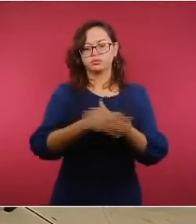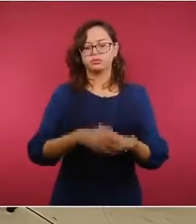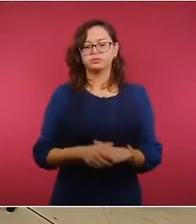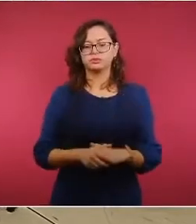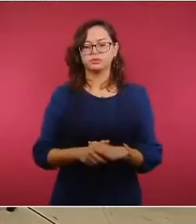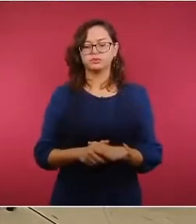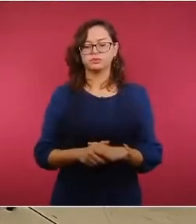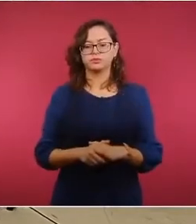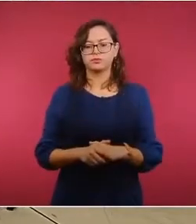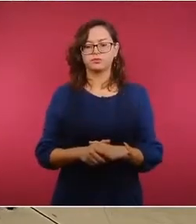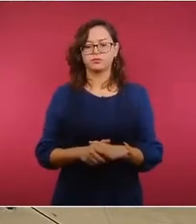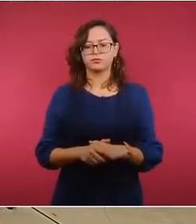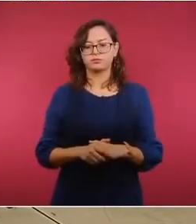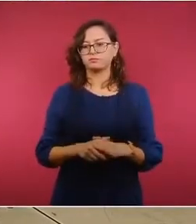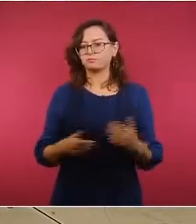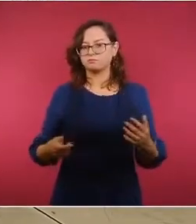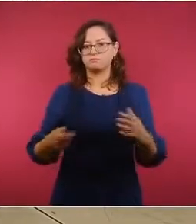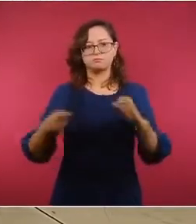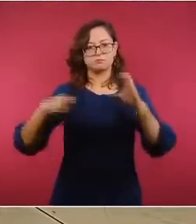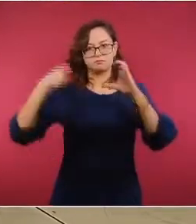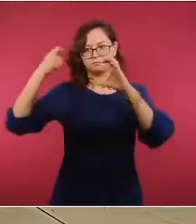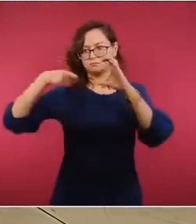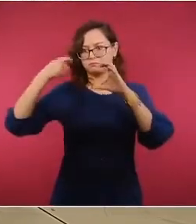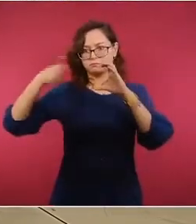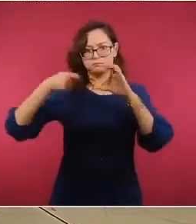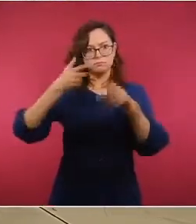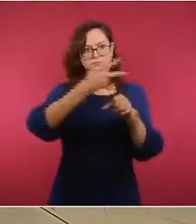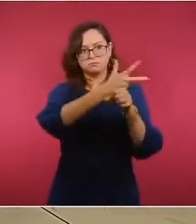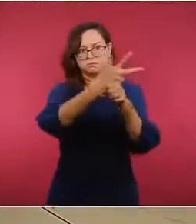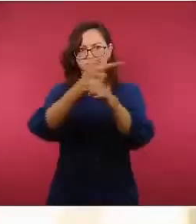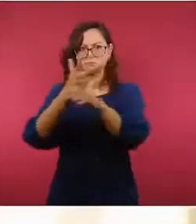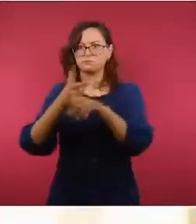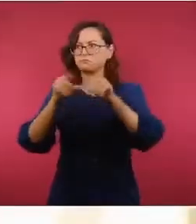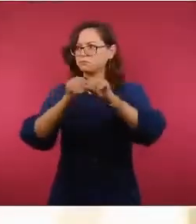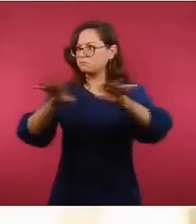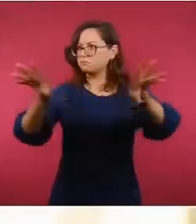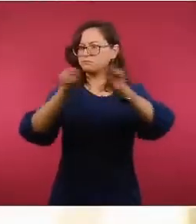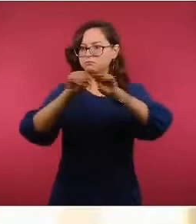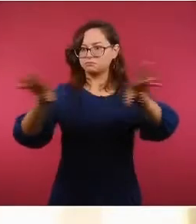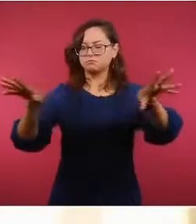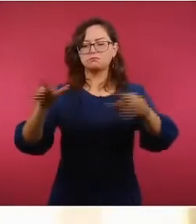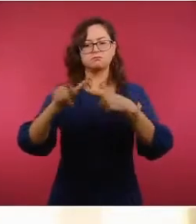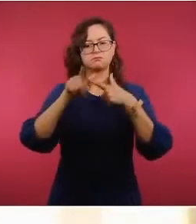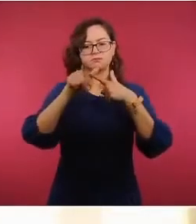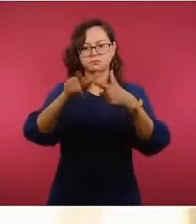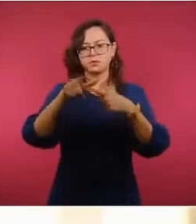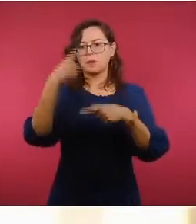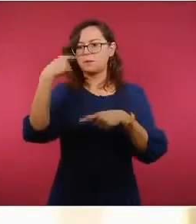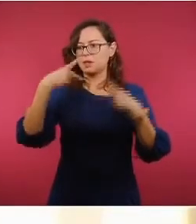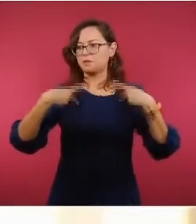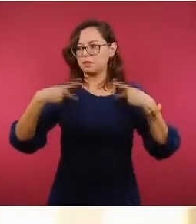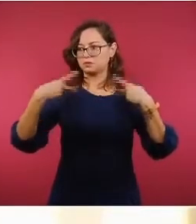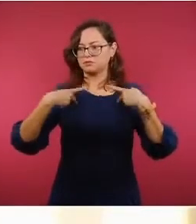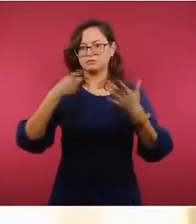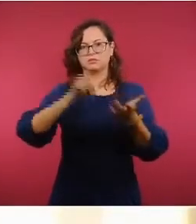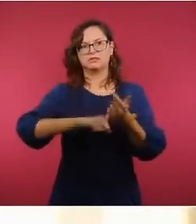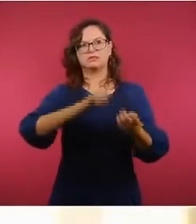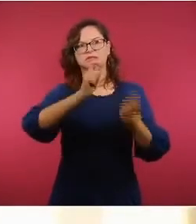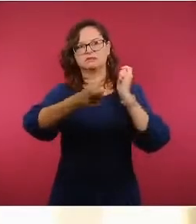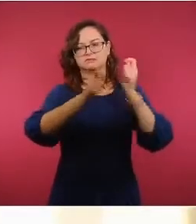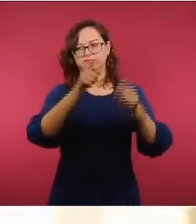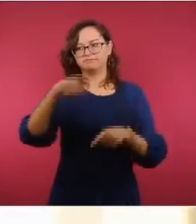y se va a seguir transmitiendo para que la gente conozca por dentro el avión.